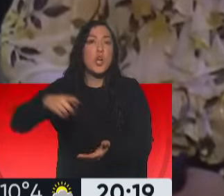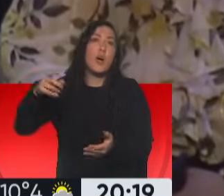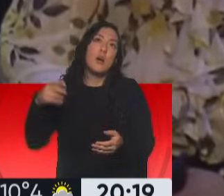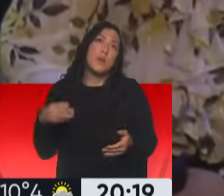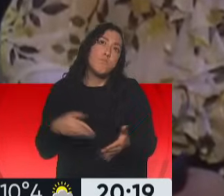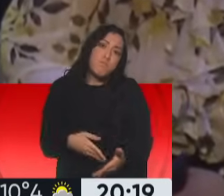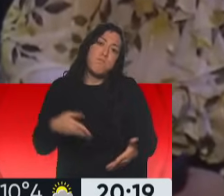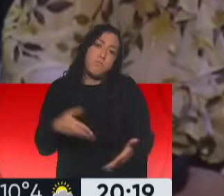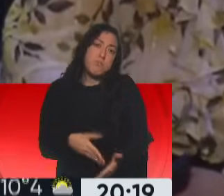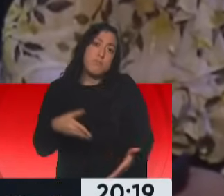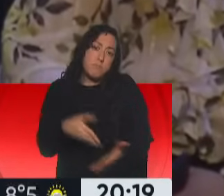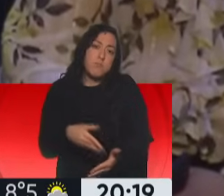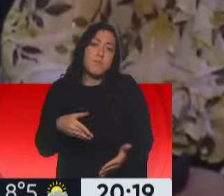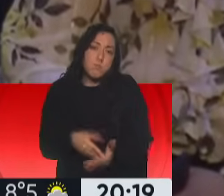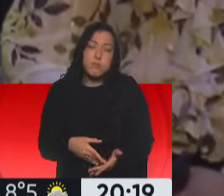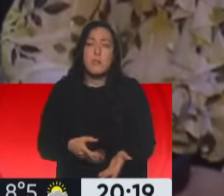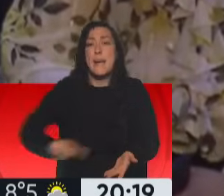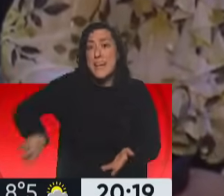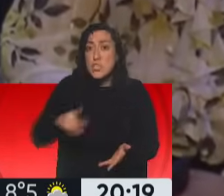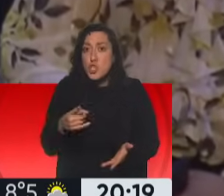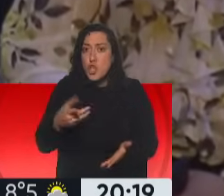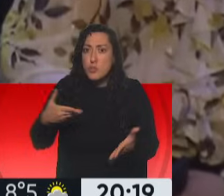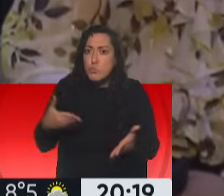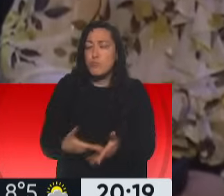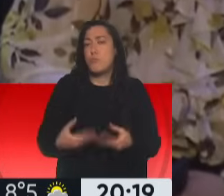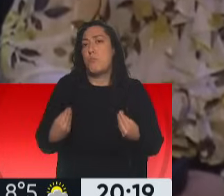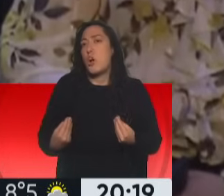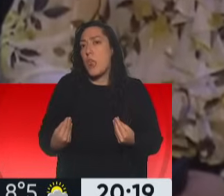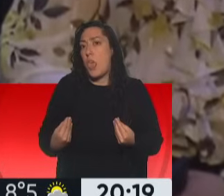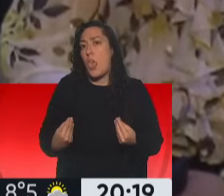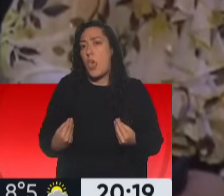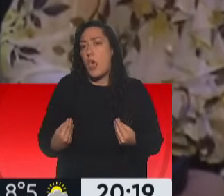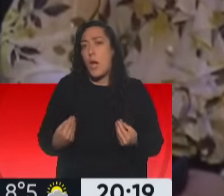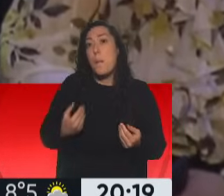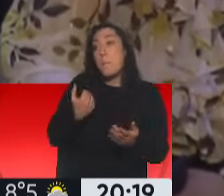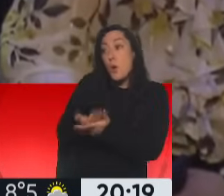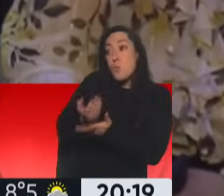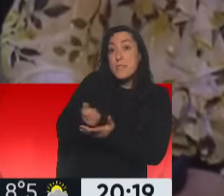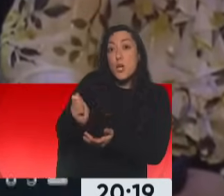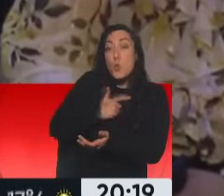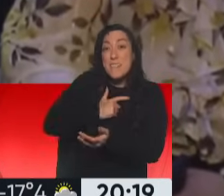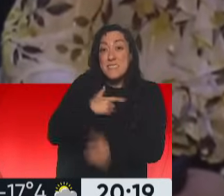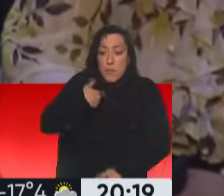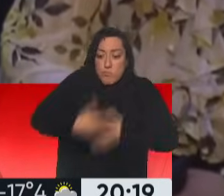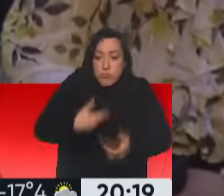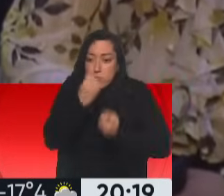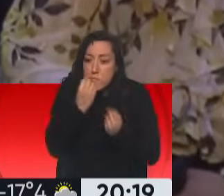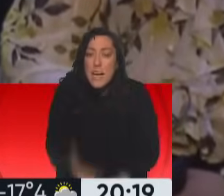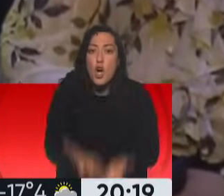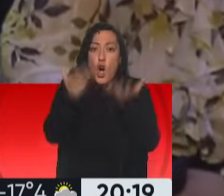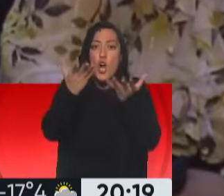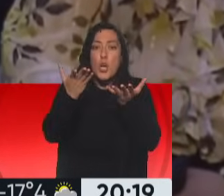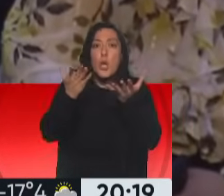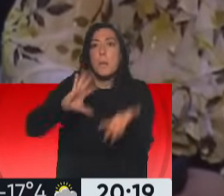bloquear. Ellos bloquean nuestras propuestas porque saben que la prosperidad de Argentina implica el fracaso